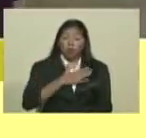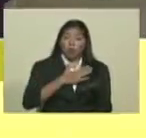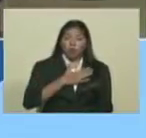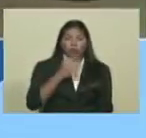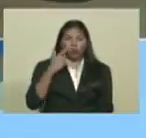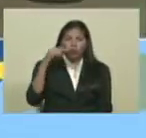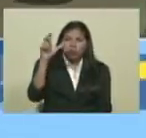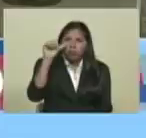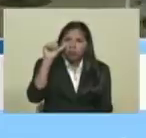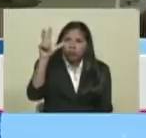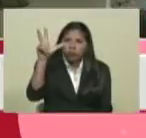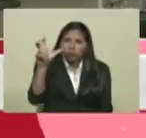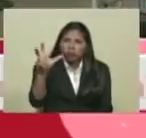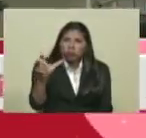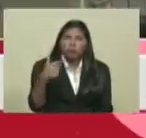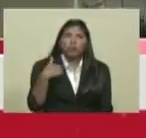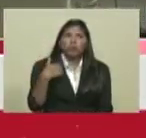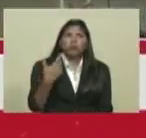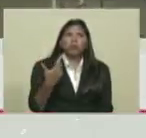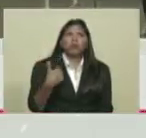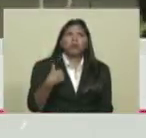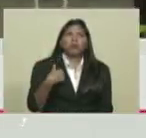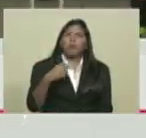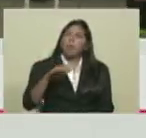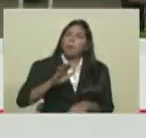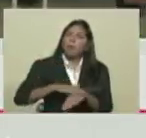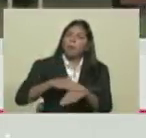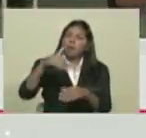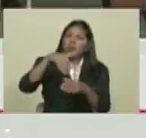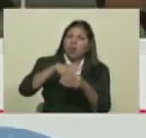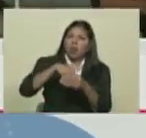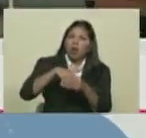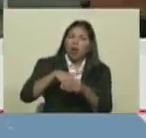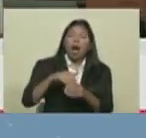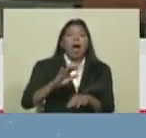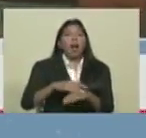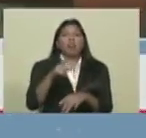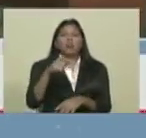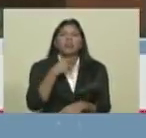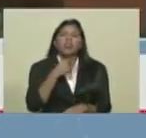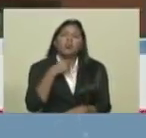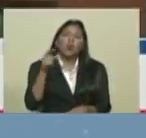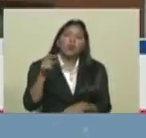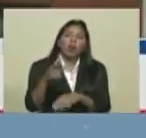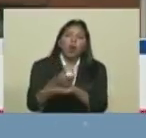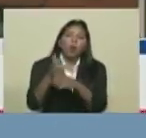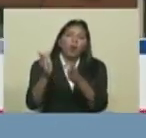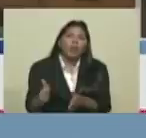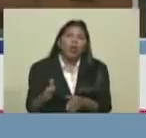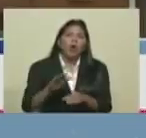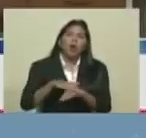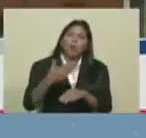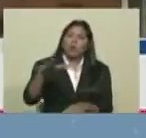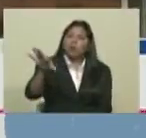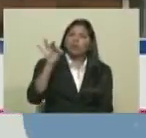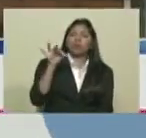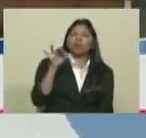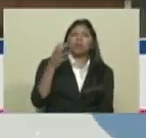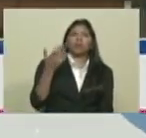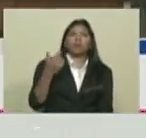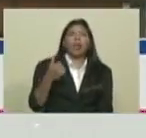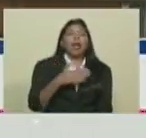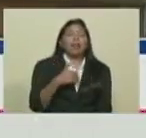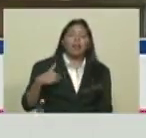sus opiniones, por qué van a votar, qué aspiran ellos de sus gobernadores y gobernadoras. Todo el mundo aspira a